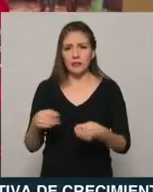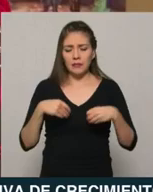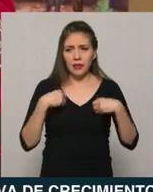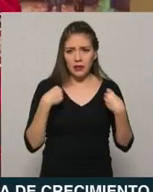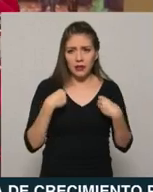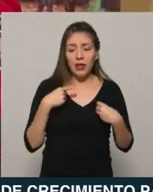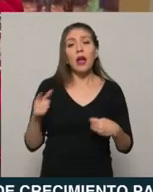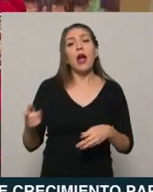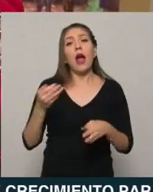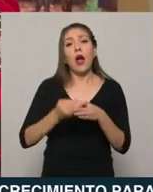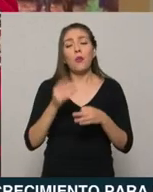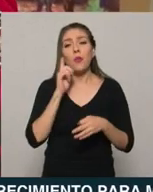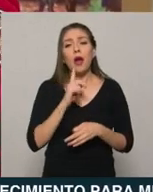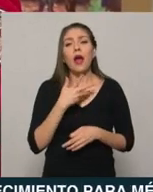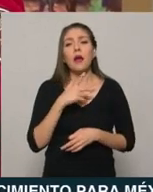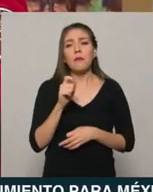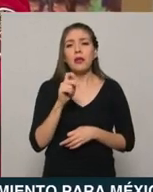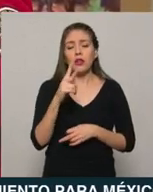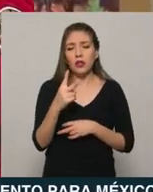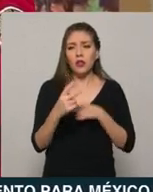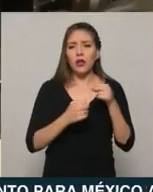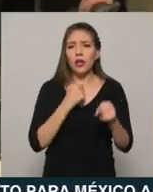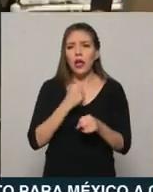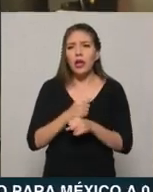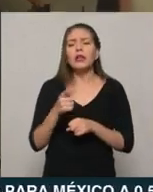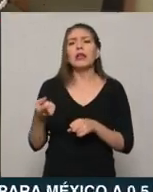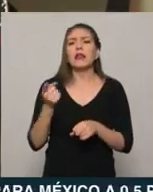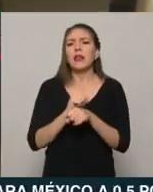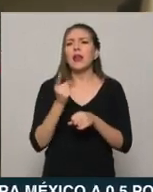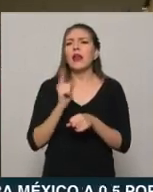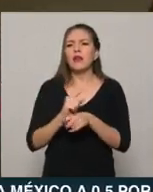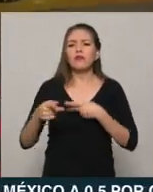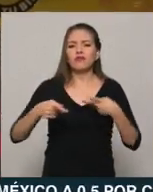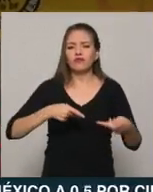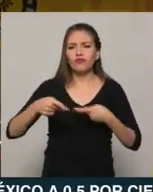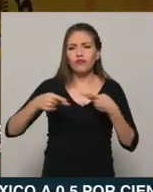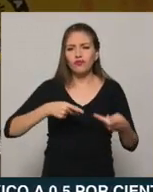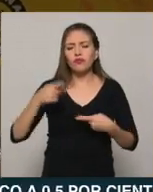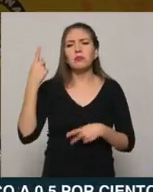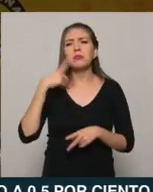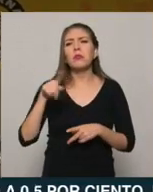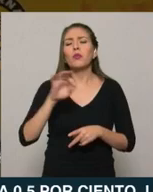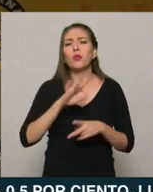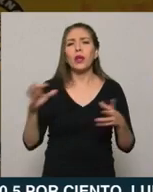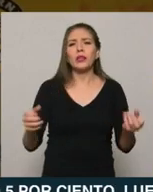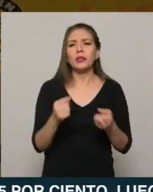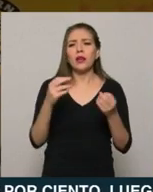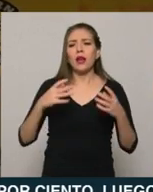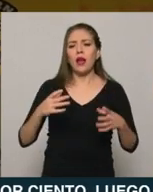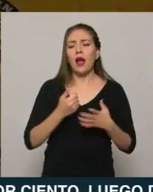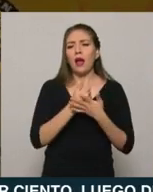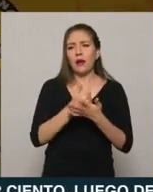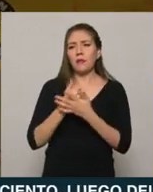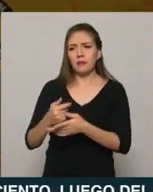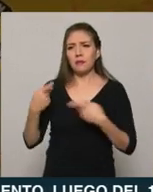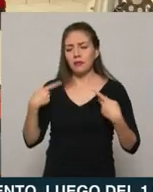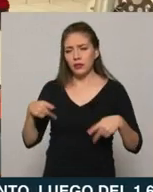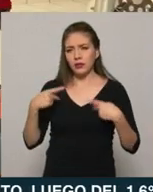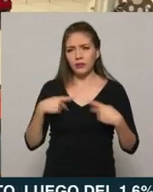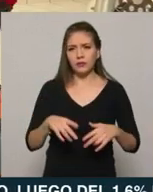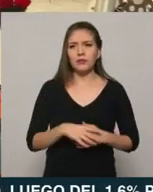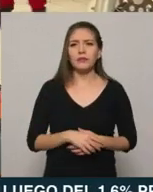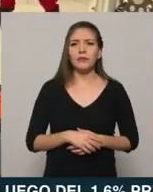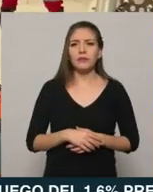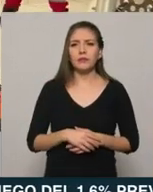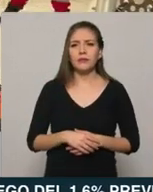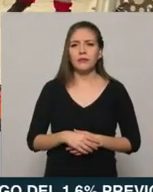mejor capacitada ante cualquier siniestro que se presente. La experiencia que adquirió le permite dar un consejo a los ciudadanos. Que